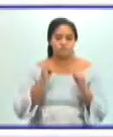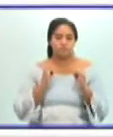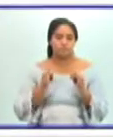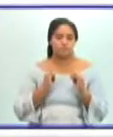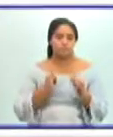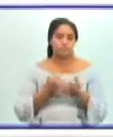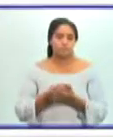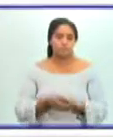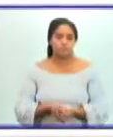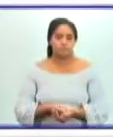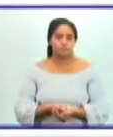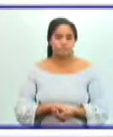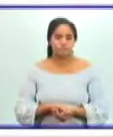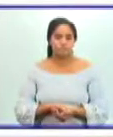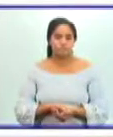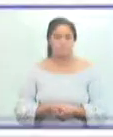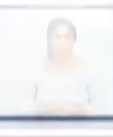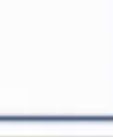información.